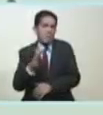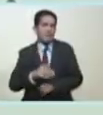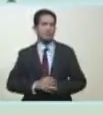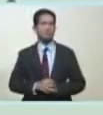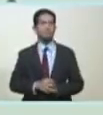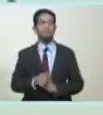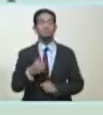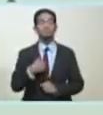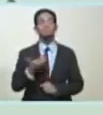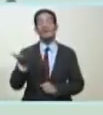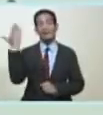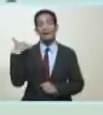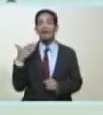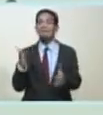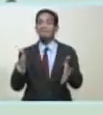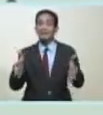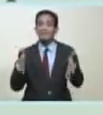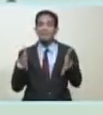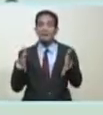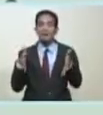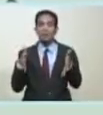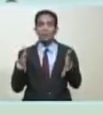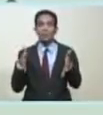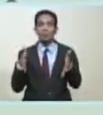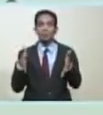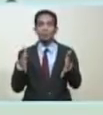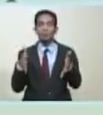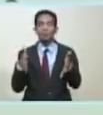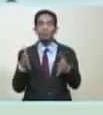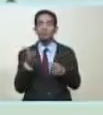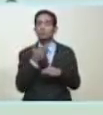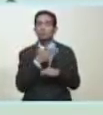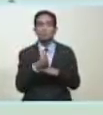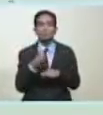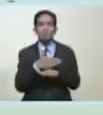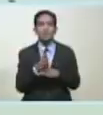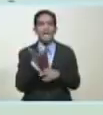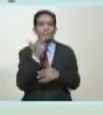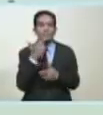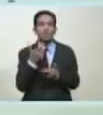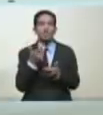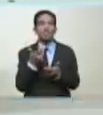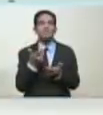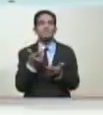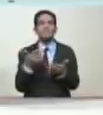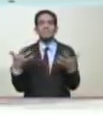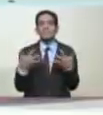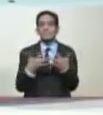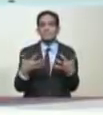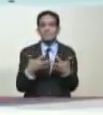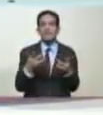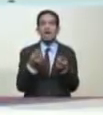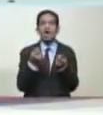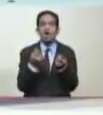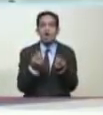Hemos ganado en medio de una guerra económica continuada, permanente, agravada.